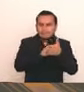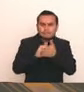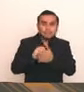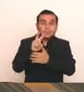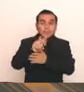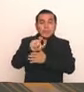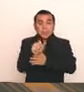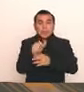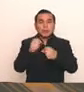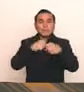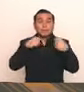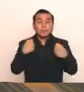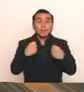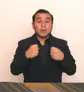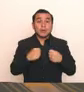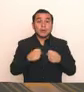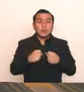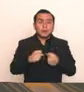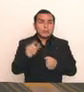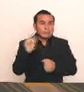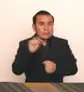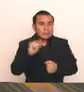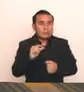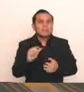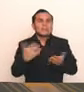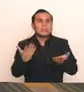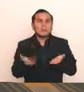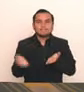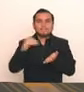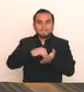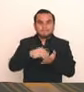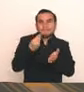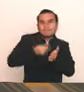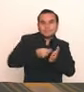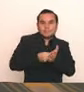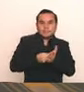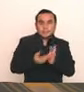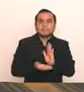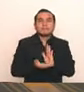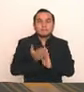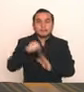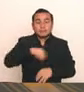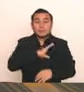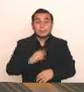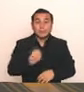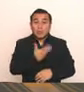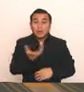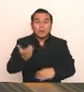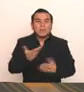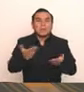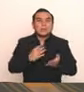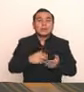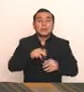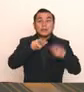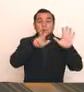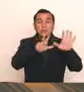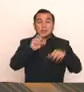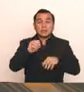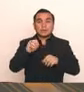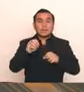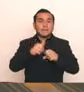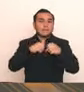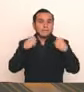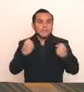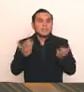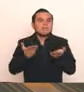para fortalecer el fondo de emergencia recuperación y reconstrucción económica del fondo seleccionaron 80 millones para el sector